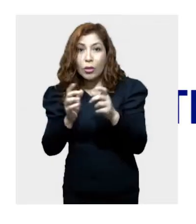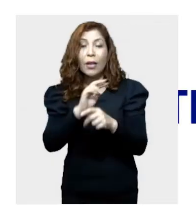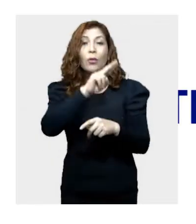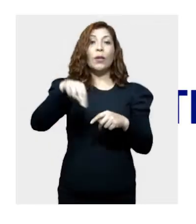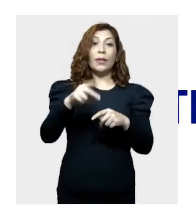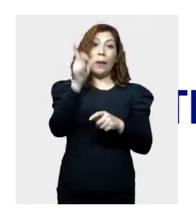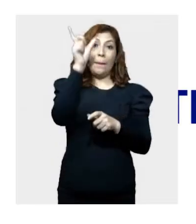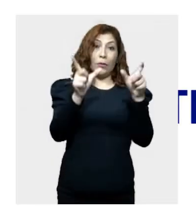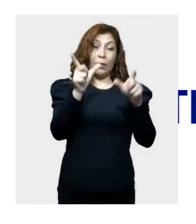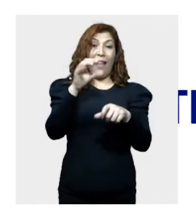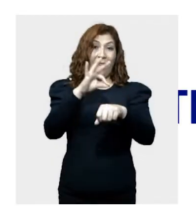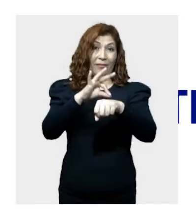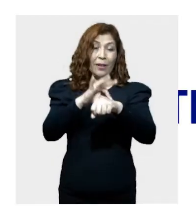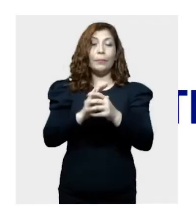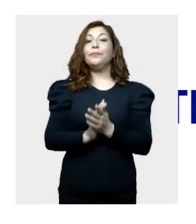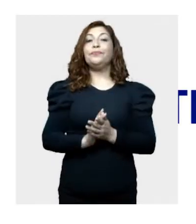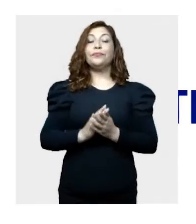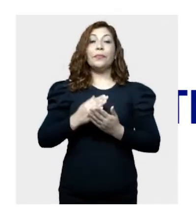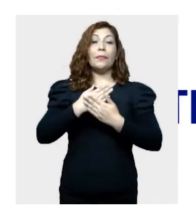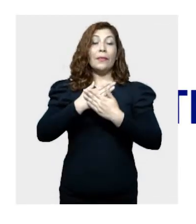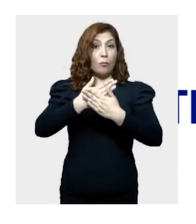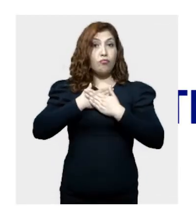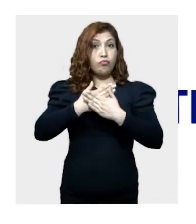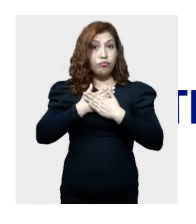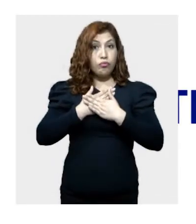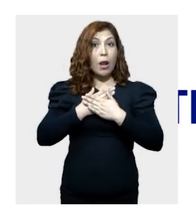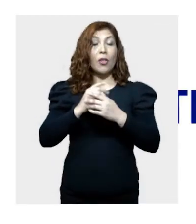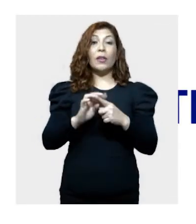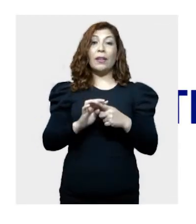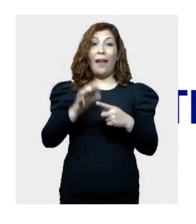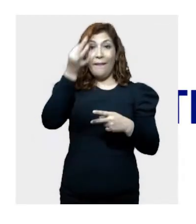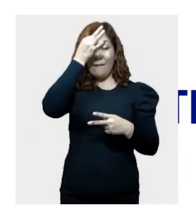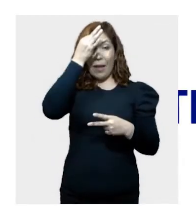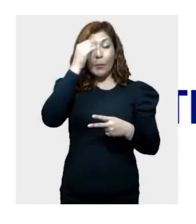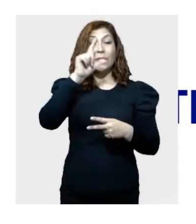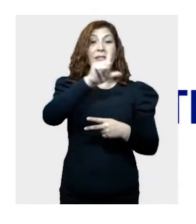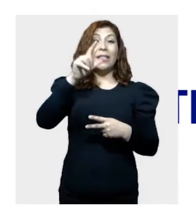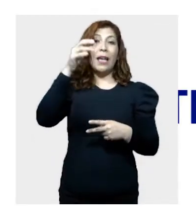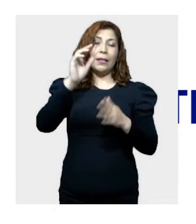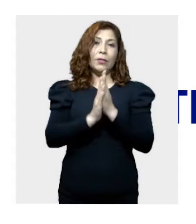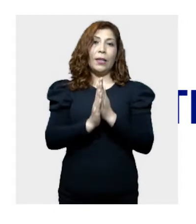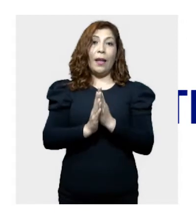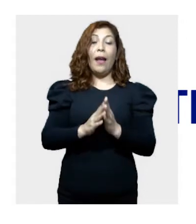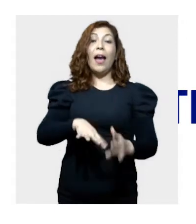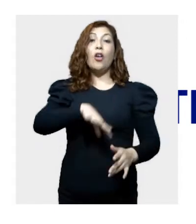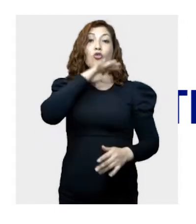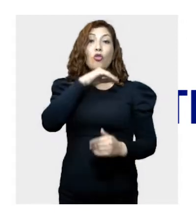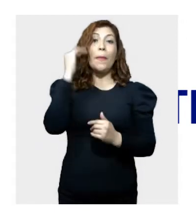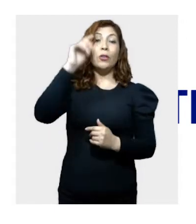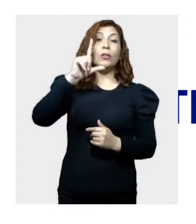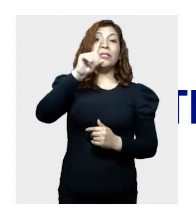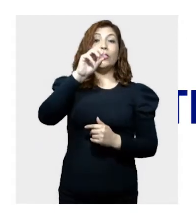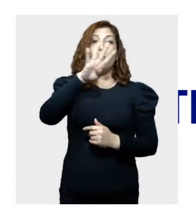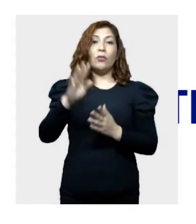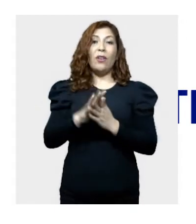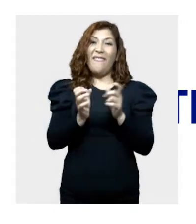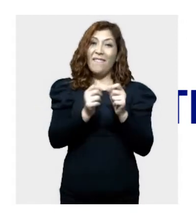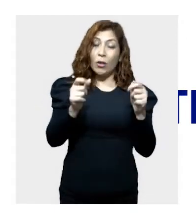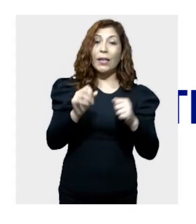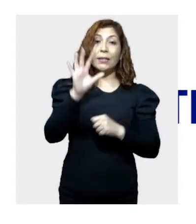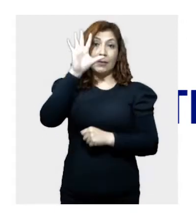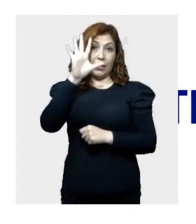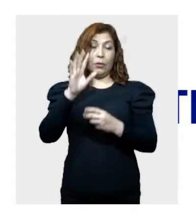usuarios. En cardiología hubo 117 atenciones, en geriatría 104, en infectología